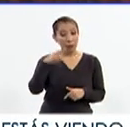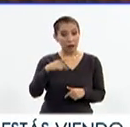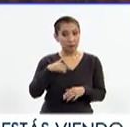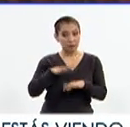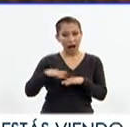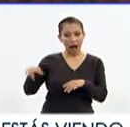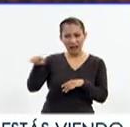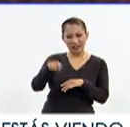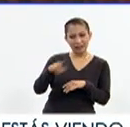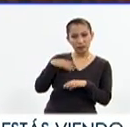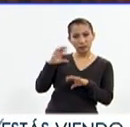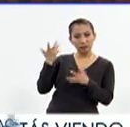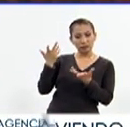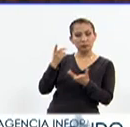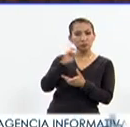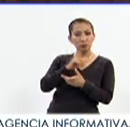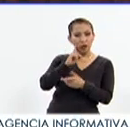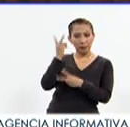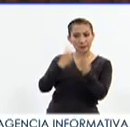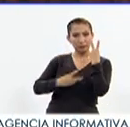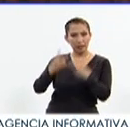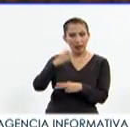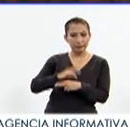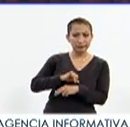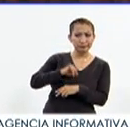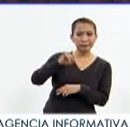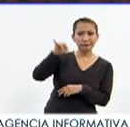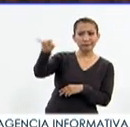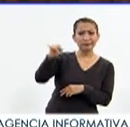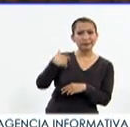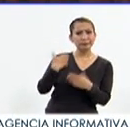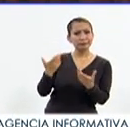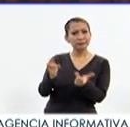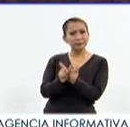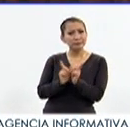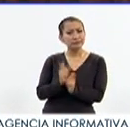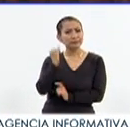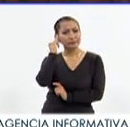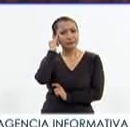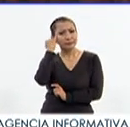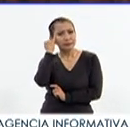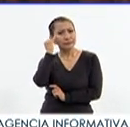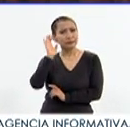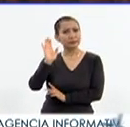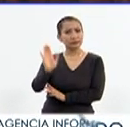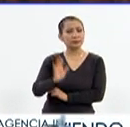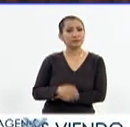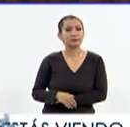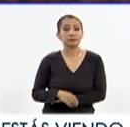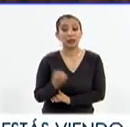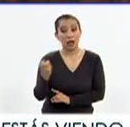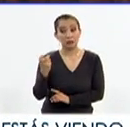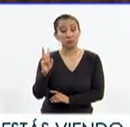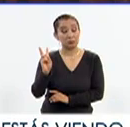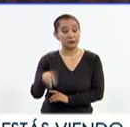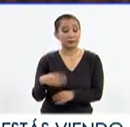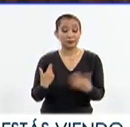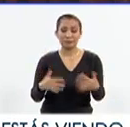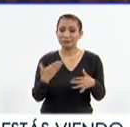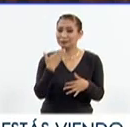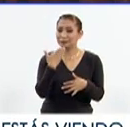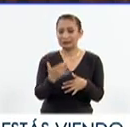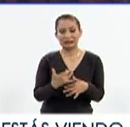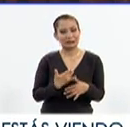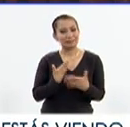de muchas compañeras que vienen de orígenes o con orígenes étnicos. Eso la verdad que le da